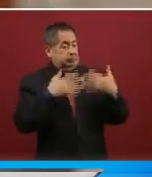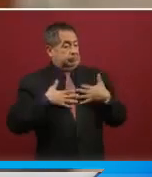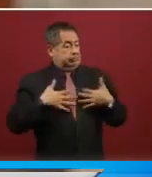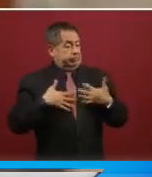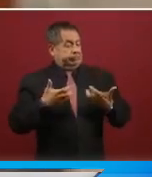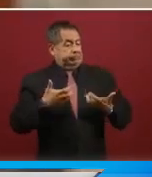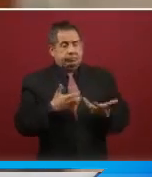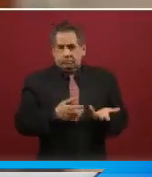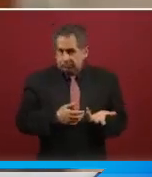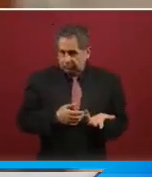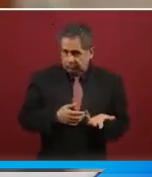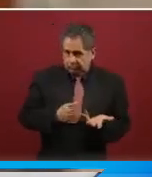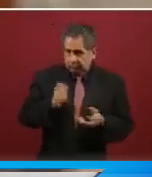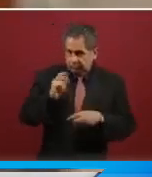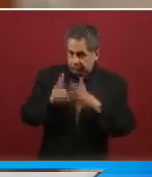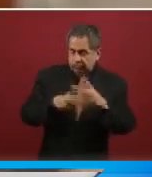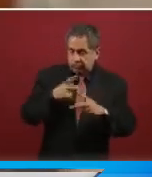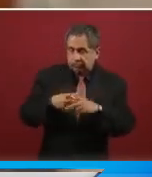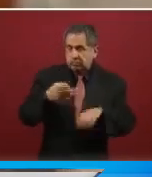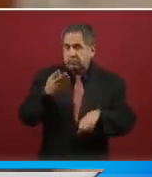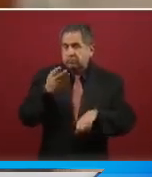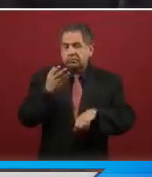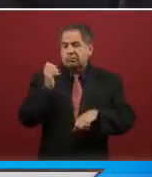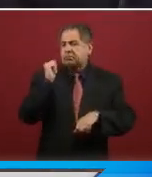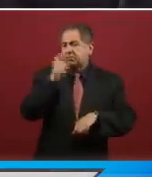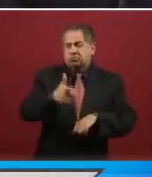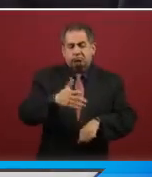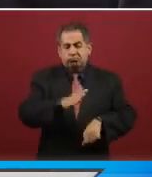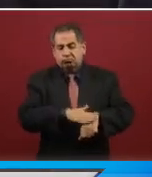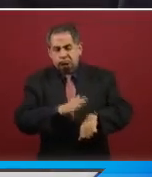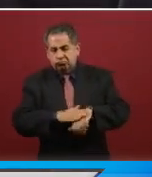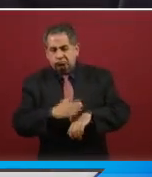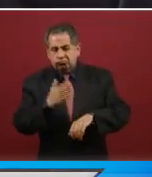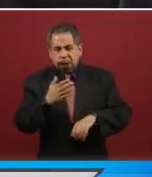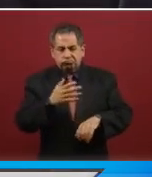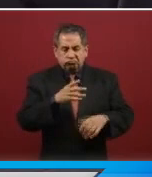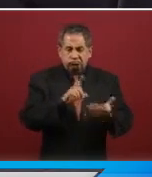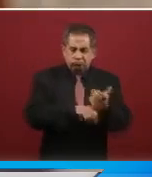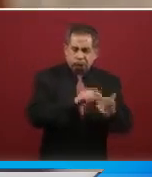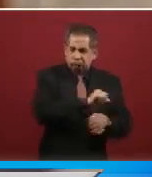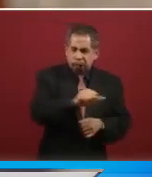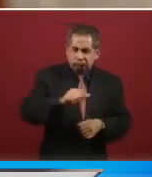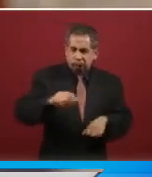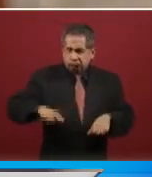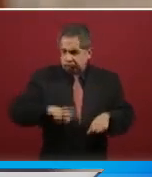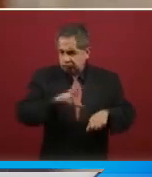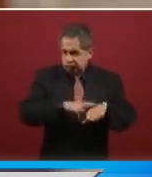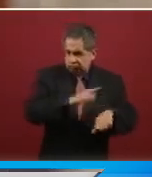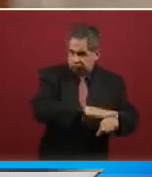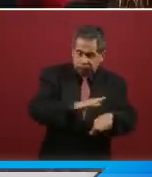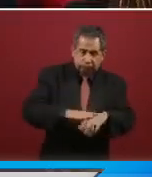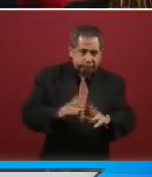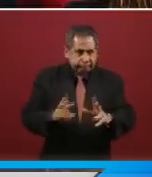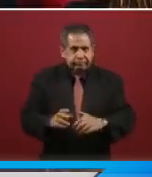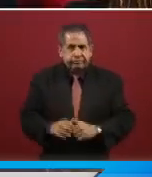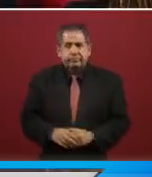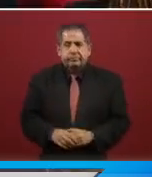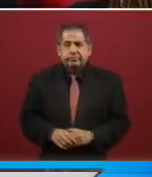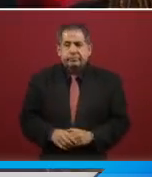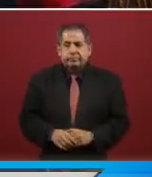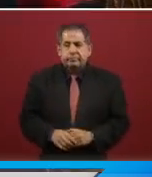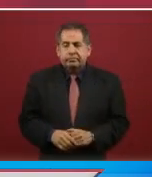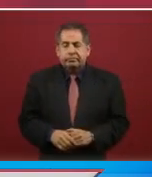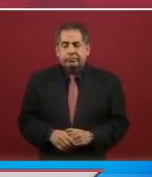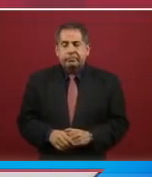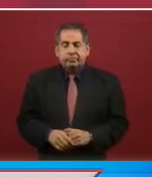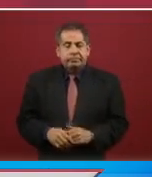Centroamérica, particularmente en Honduras. El 10 de septiembre vence el plazo establecido en el acuerdo con Estados Unidos. Se trabaja para limpiar el Instituto de